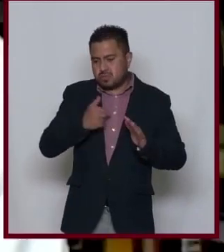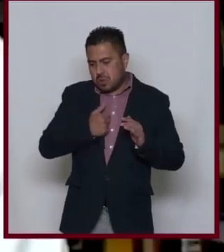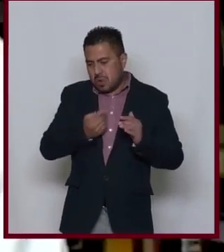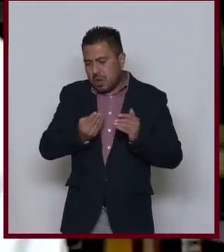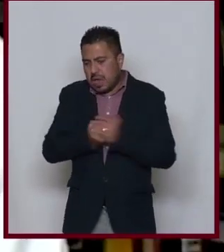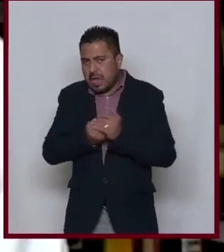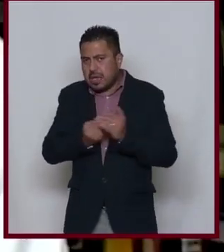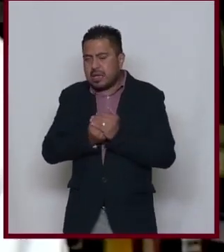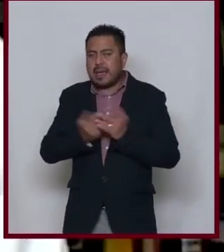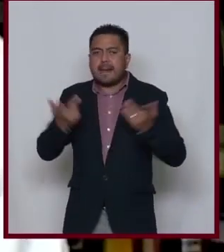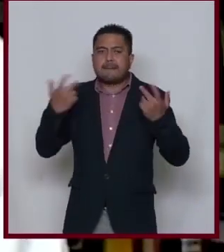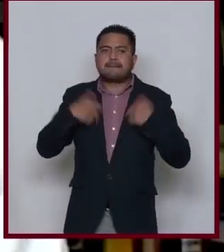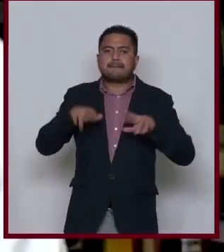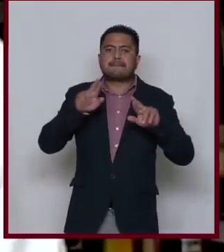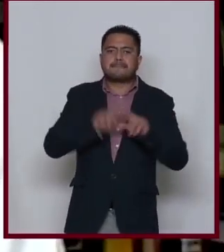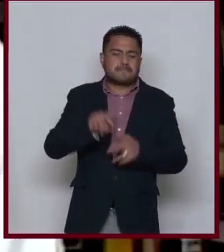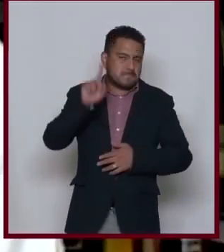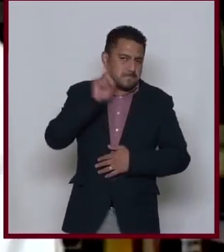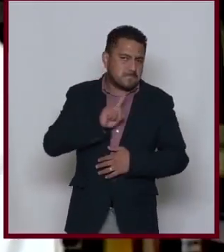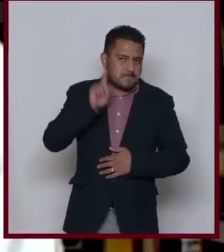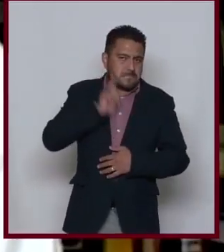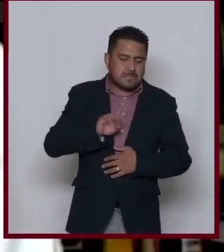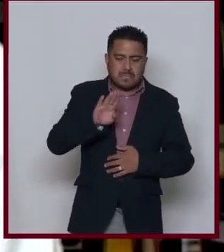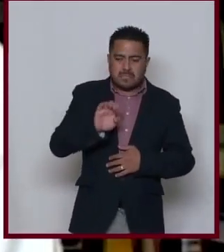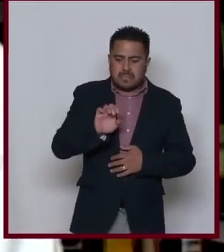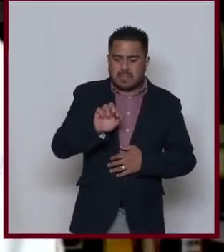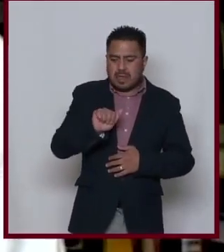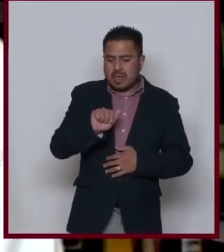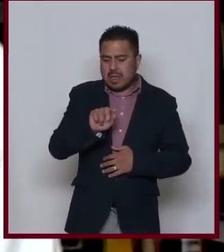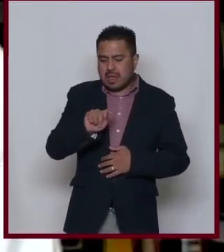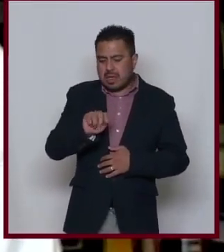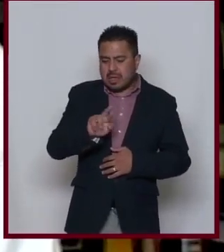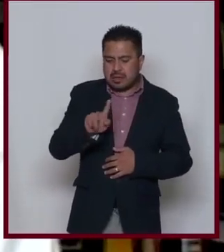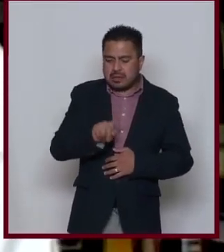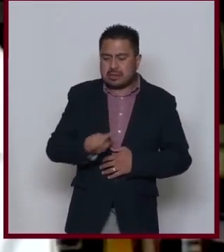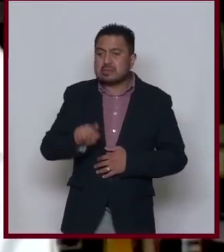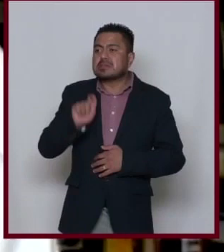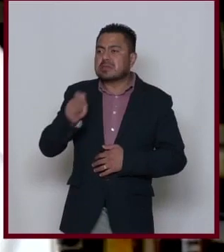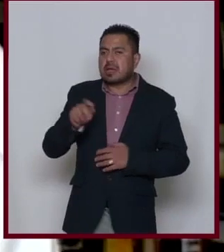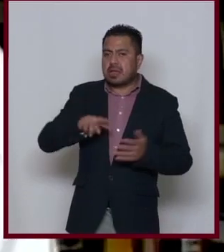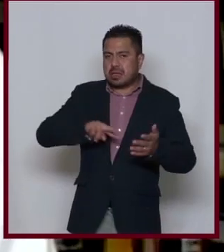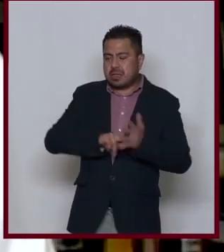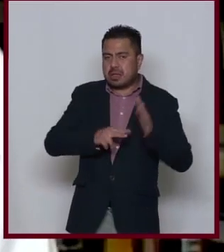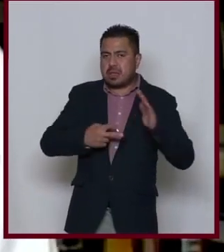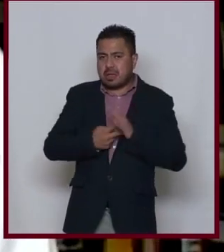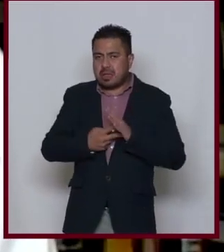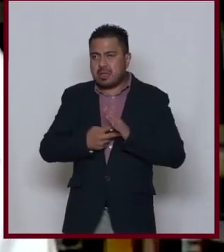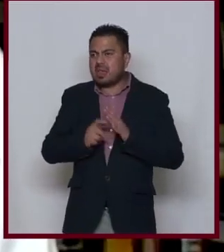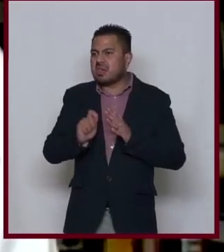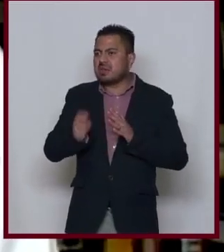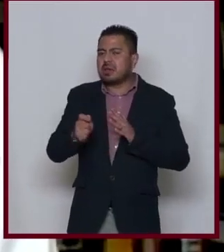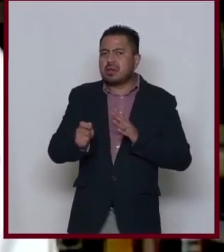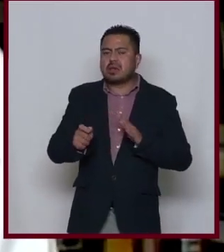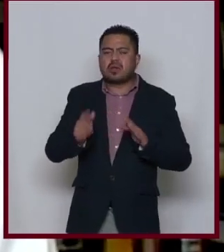clases, la maestra Beatriz Hernández es ingeniera y